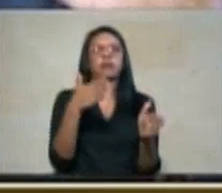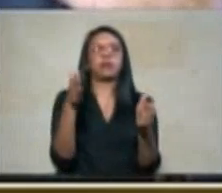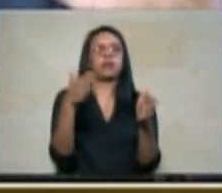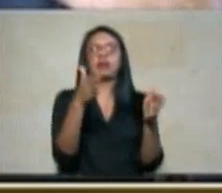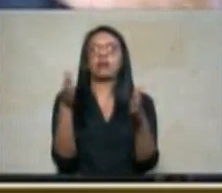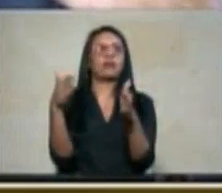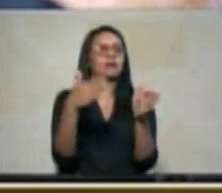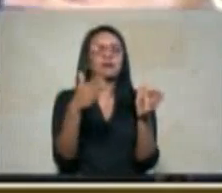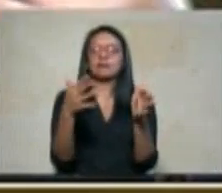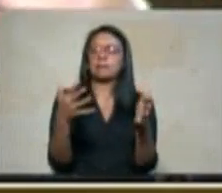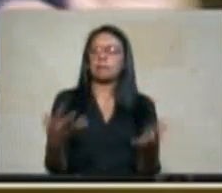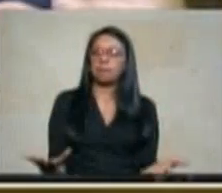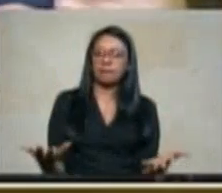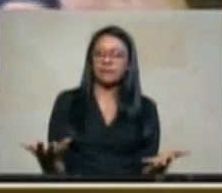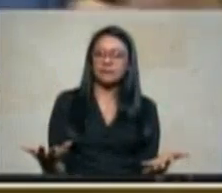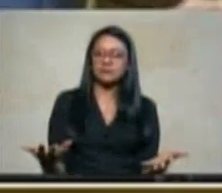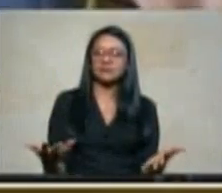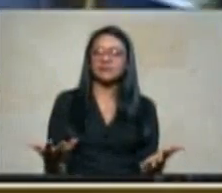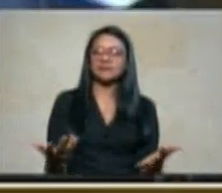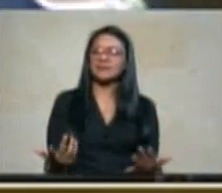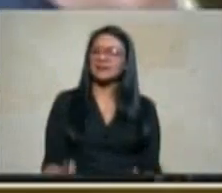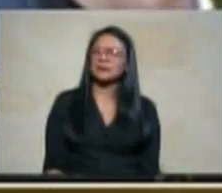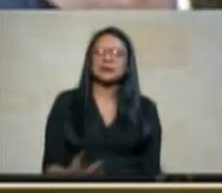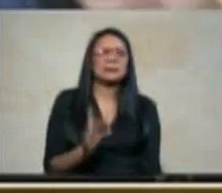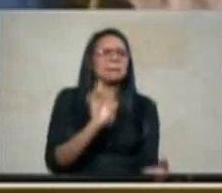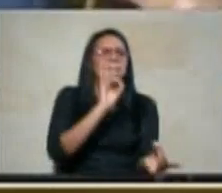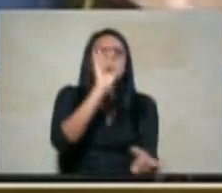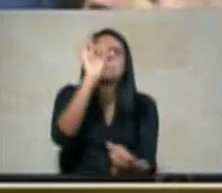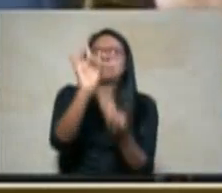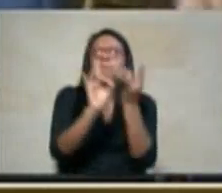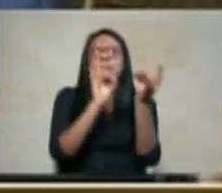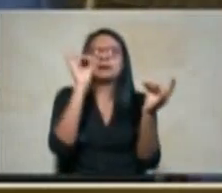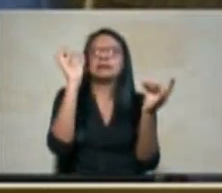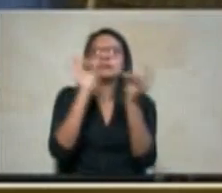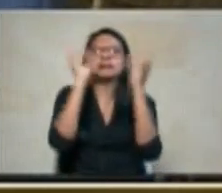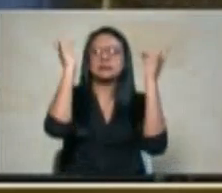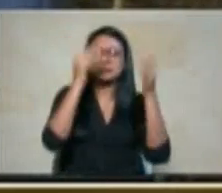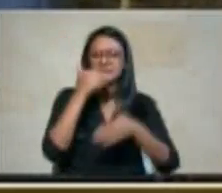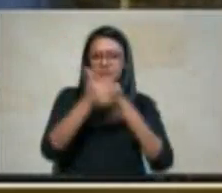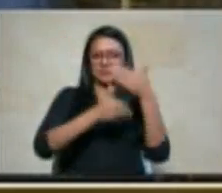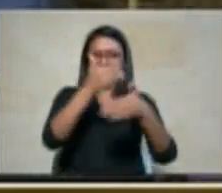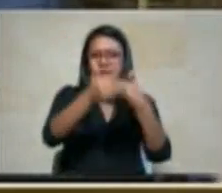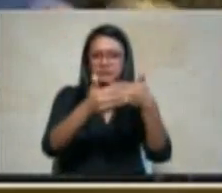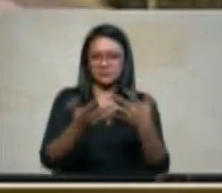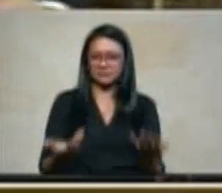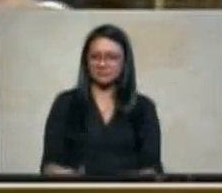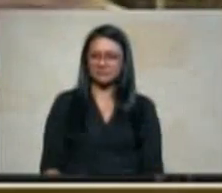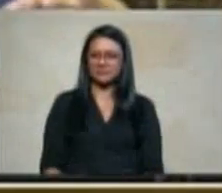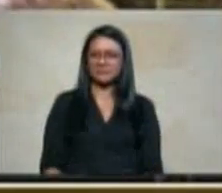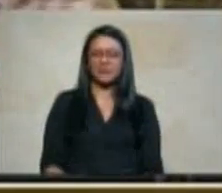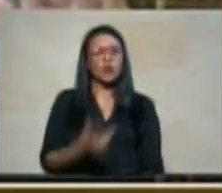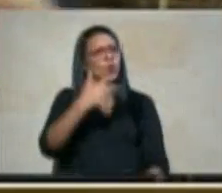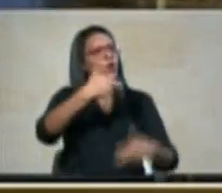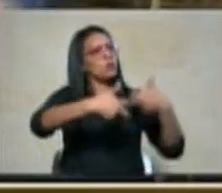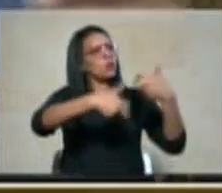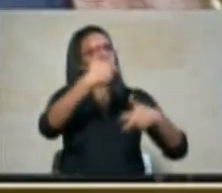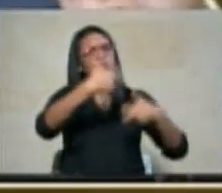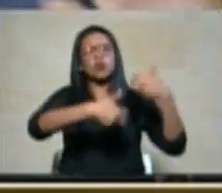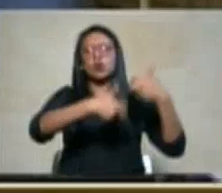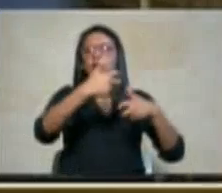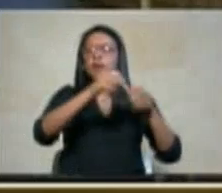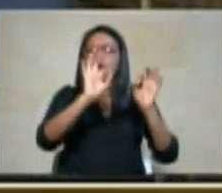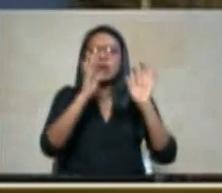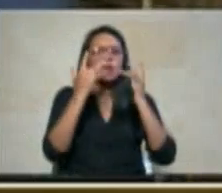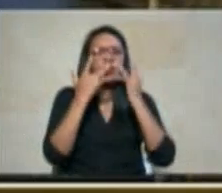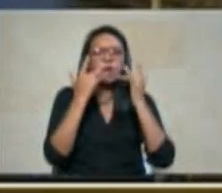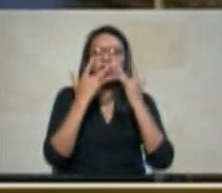desorientado. Mejor dicho, qué perfección de proceso. No hay problemas de ninguna